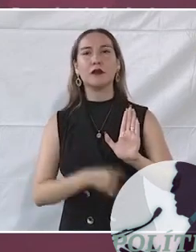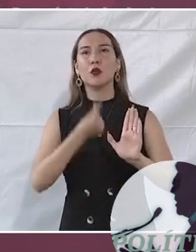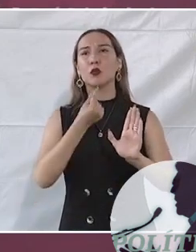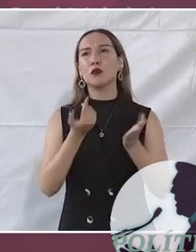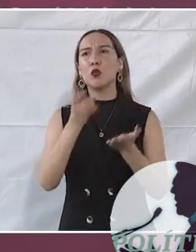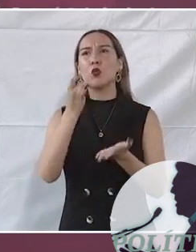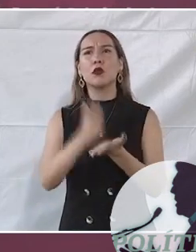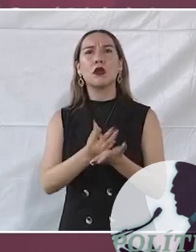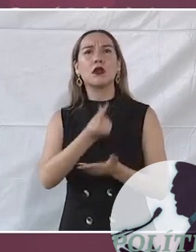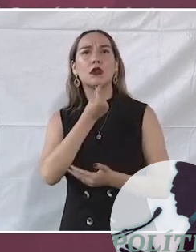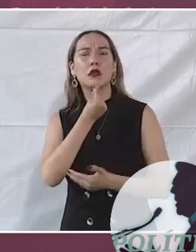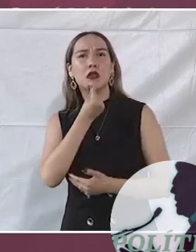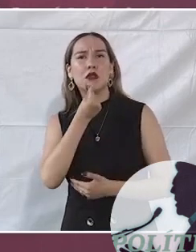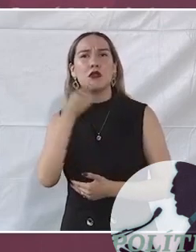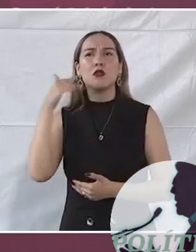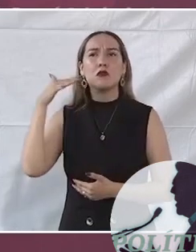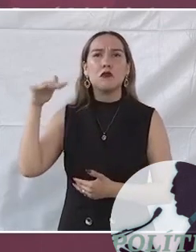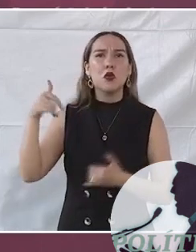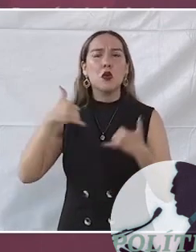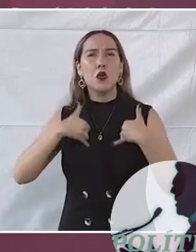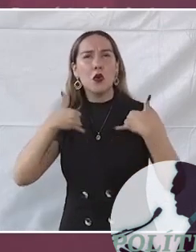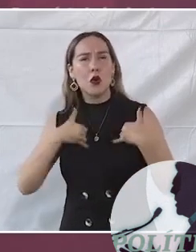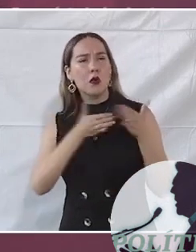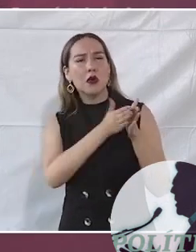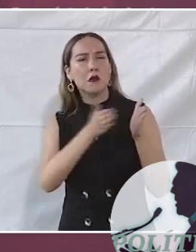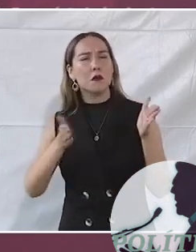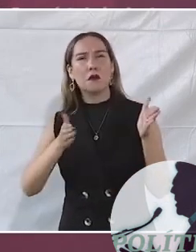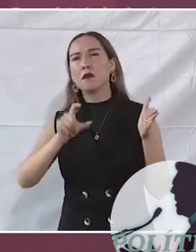niñas, adolescentes hasta 29 años.